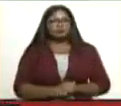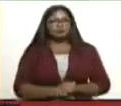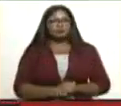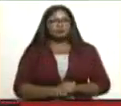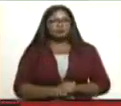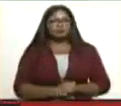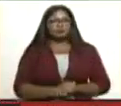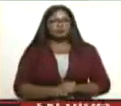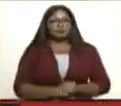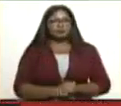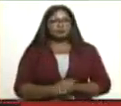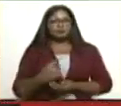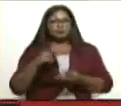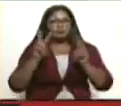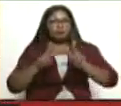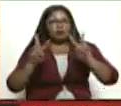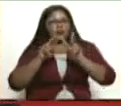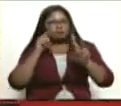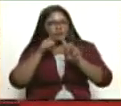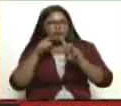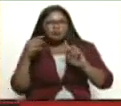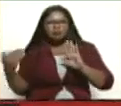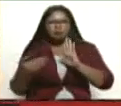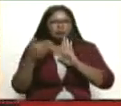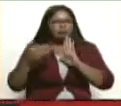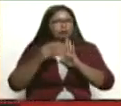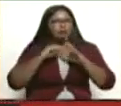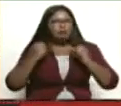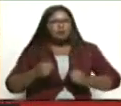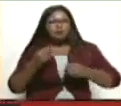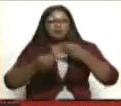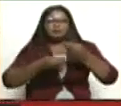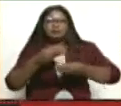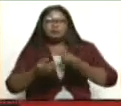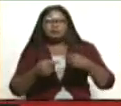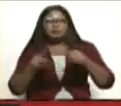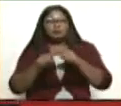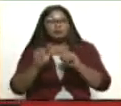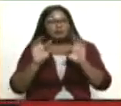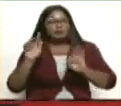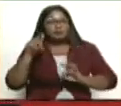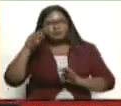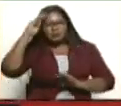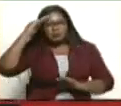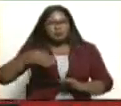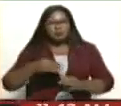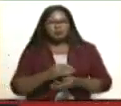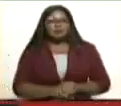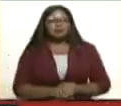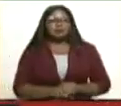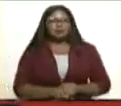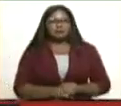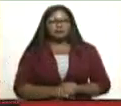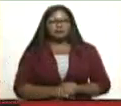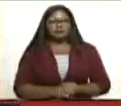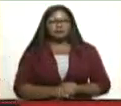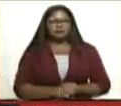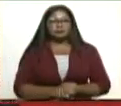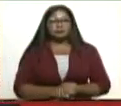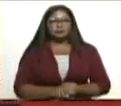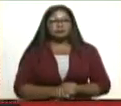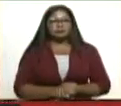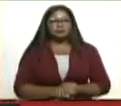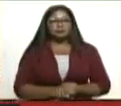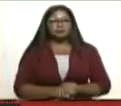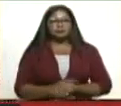La valoración que nosotros hacemos de estos ataques, tanto los mediáticos como los ataques militares en el terreno, es que